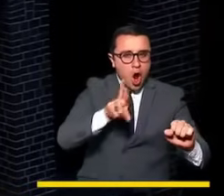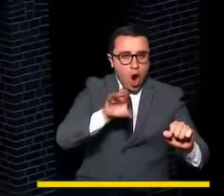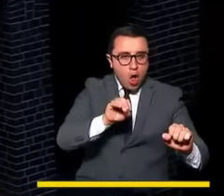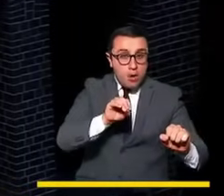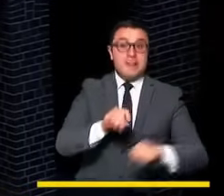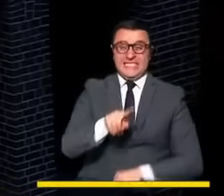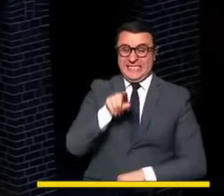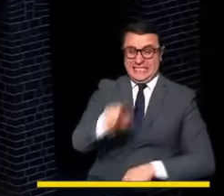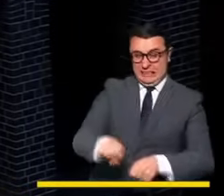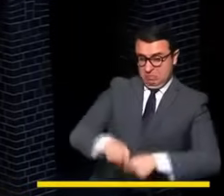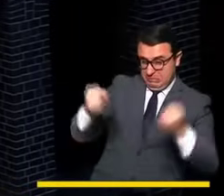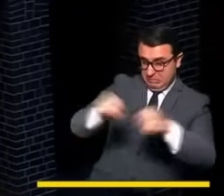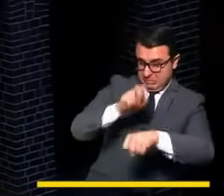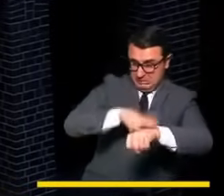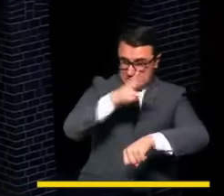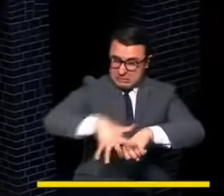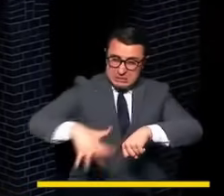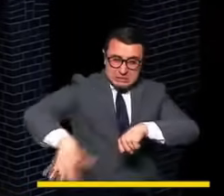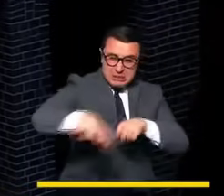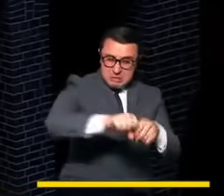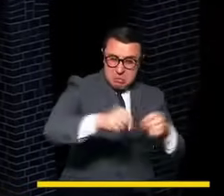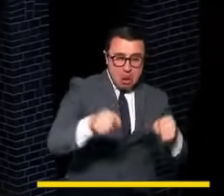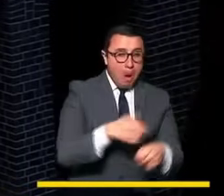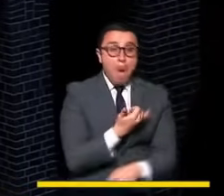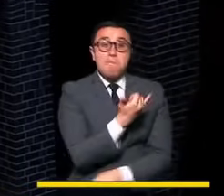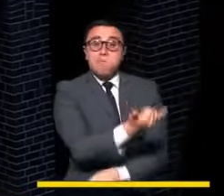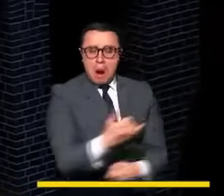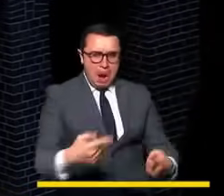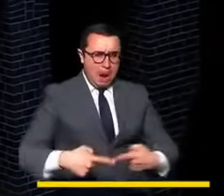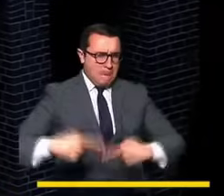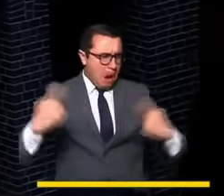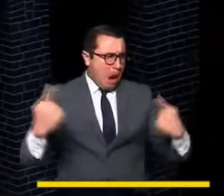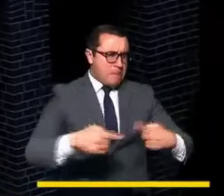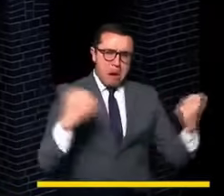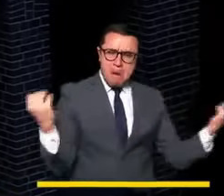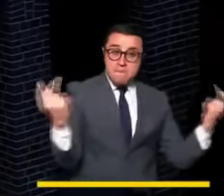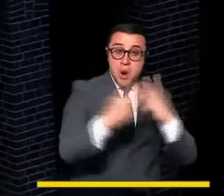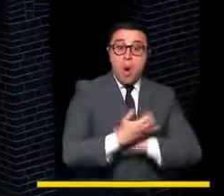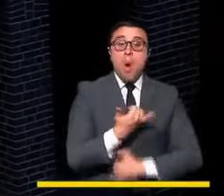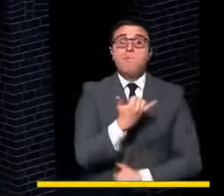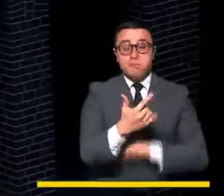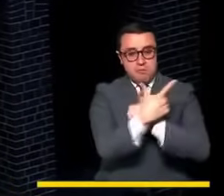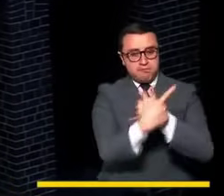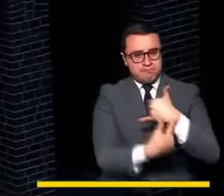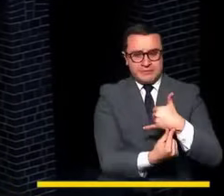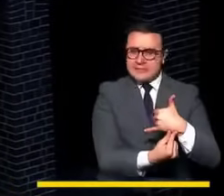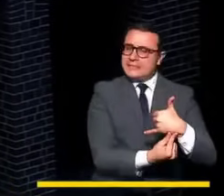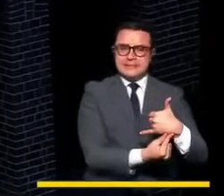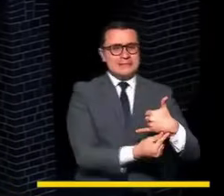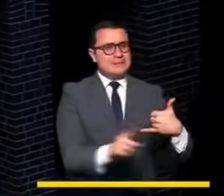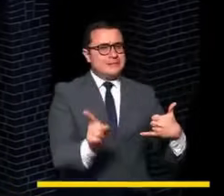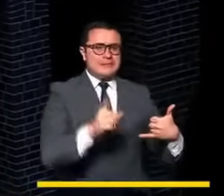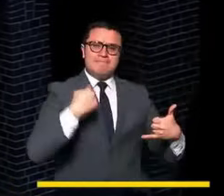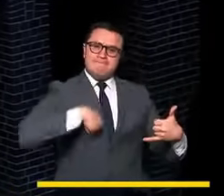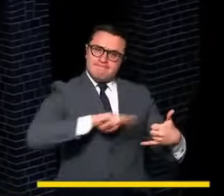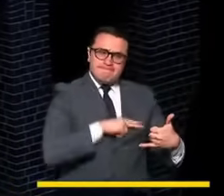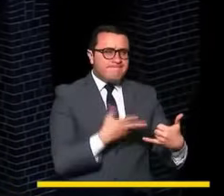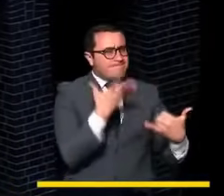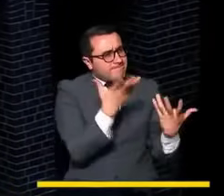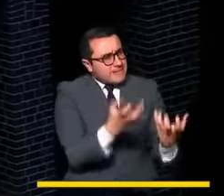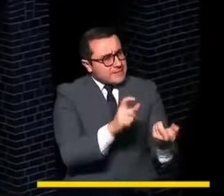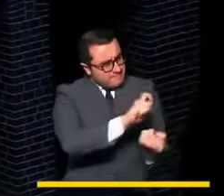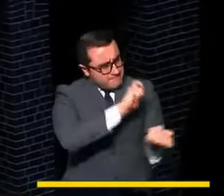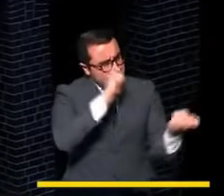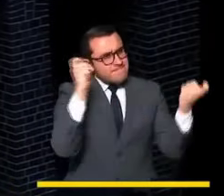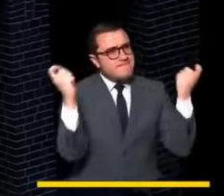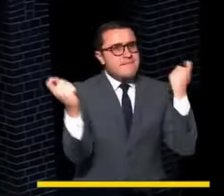con altos niveles de confrontación y violencia. Eso no nos sirve si queremos allí construir las bases